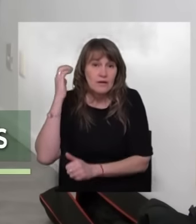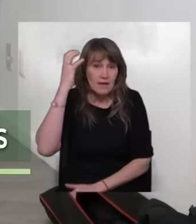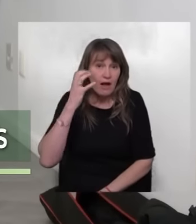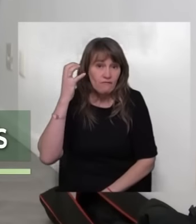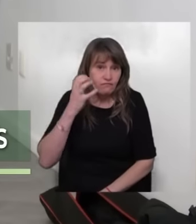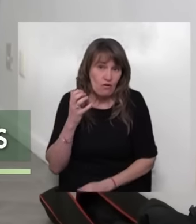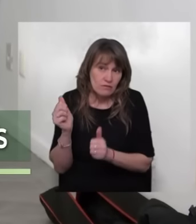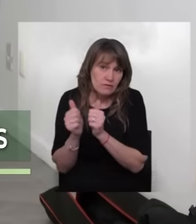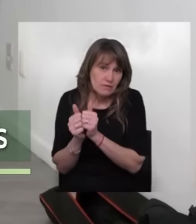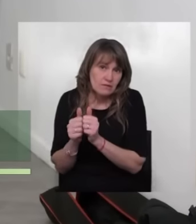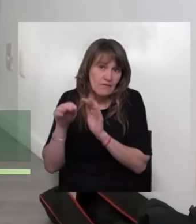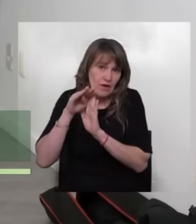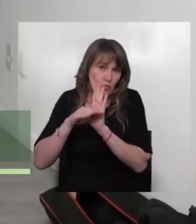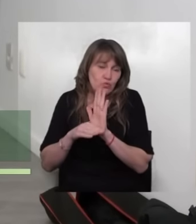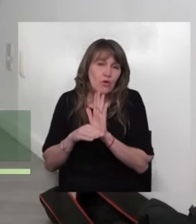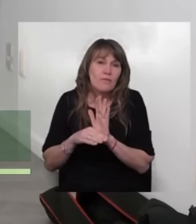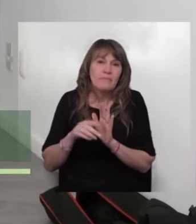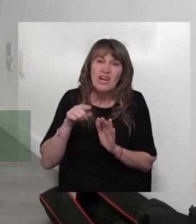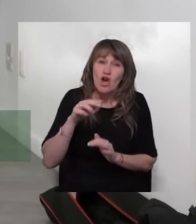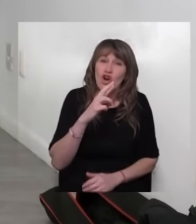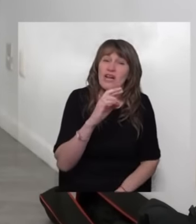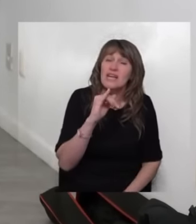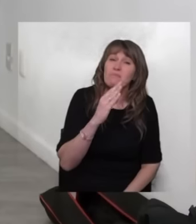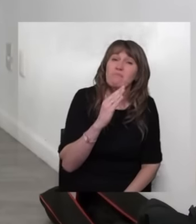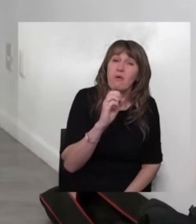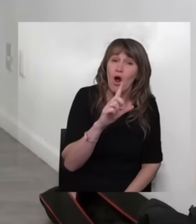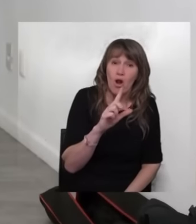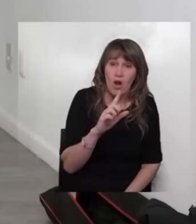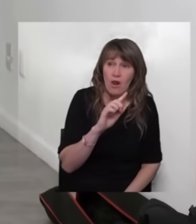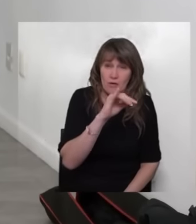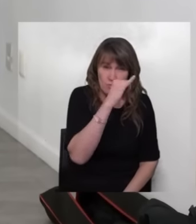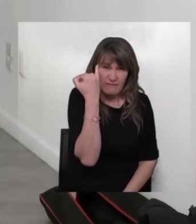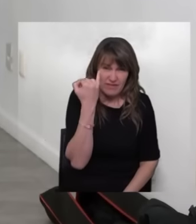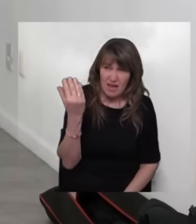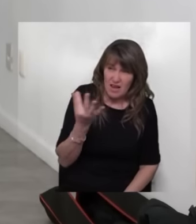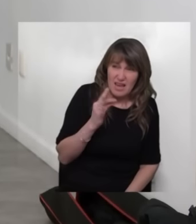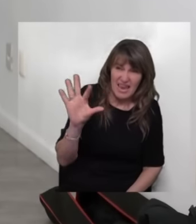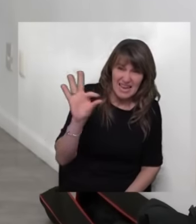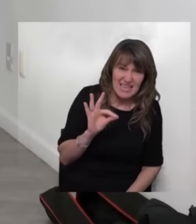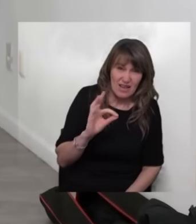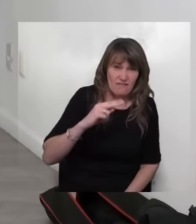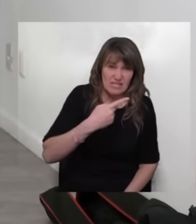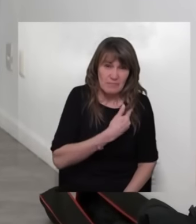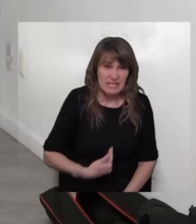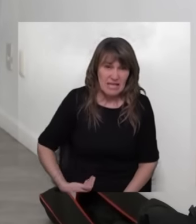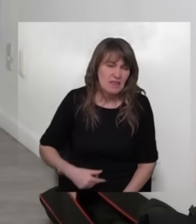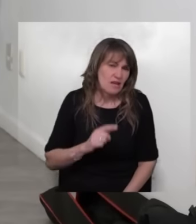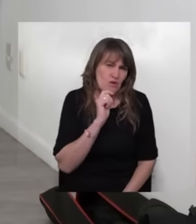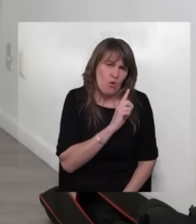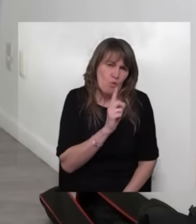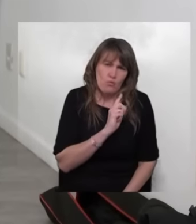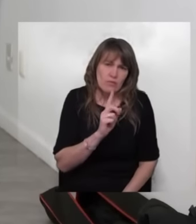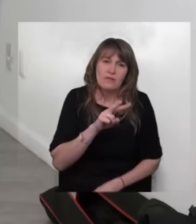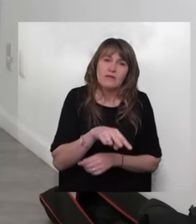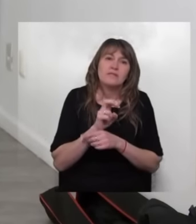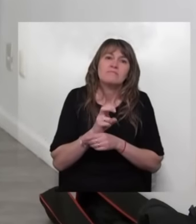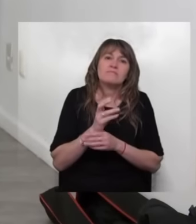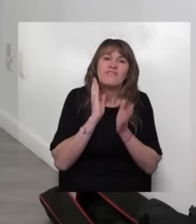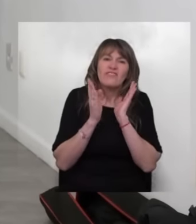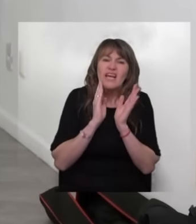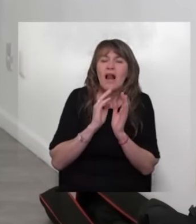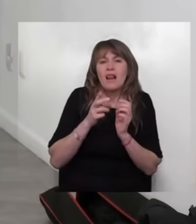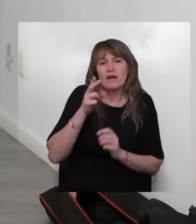Nacional por la incorporación de Valeria ripol como compañera de fórmula de Álvaro Delgado algo que no se esperaba Así que veremos si tenemos la